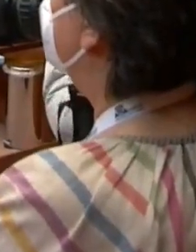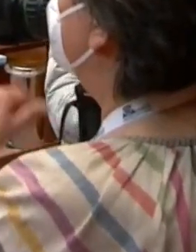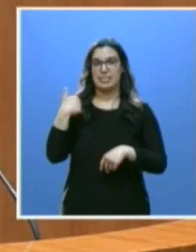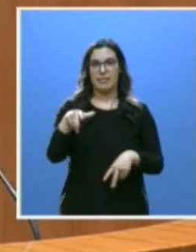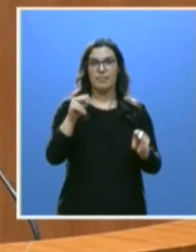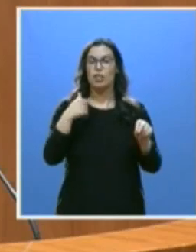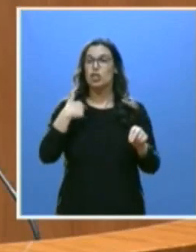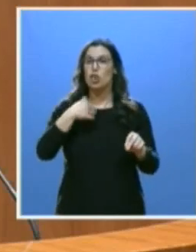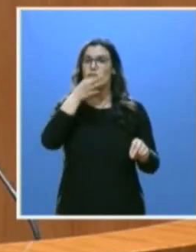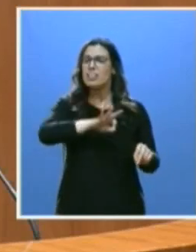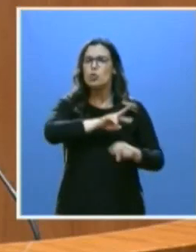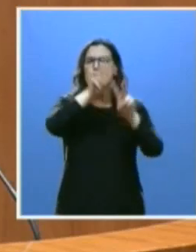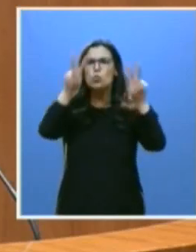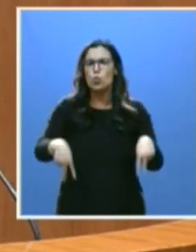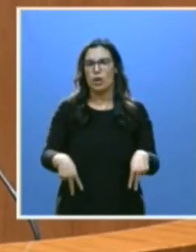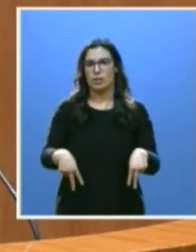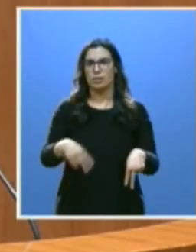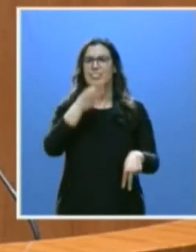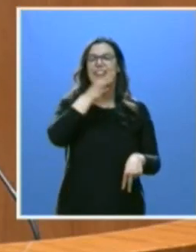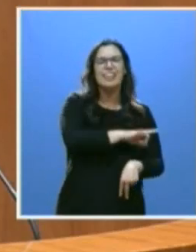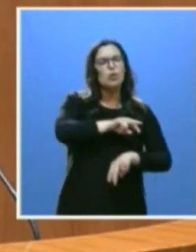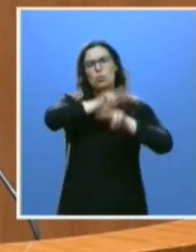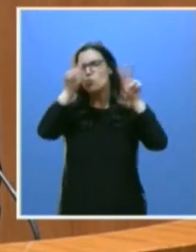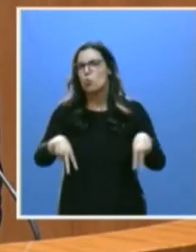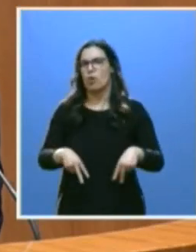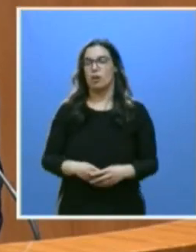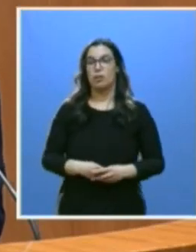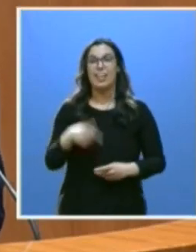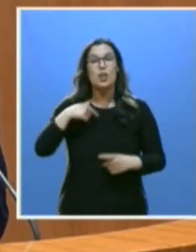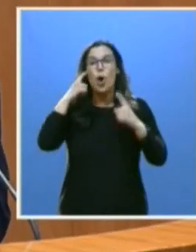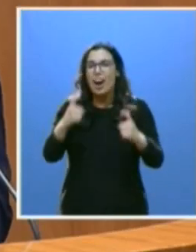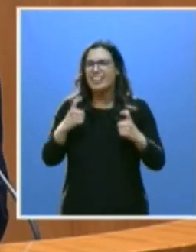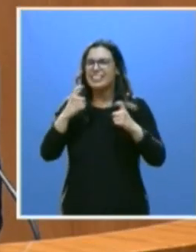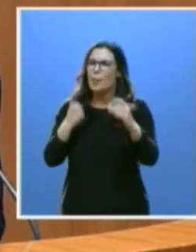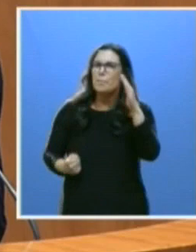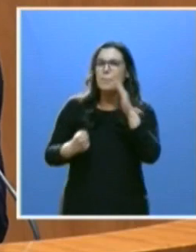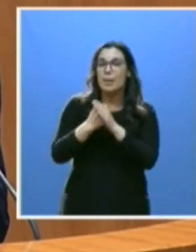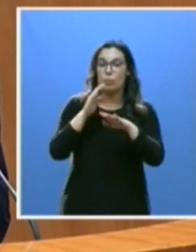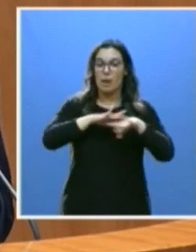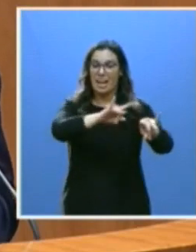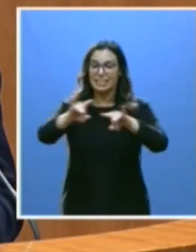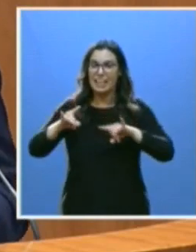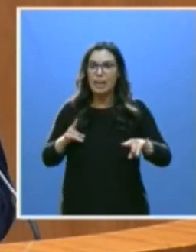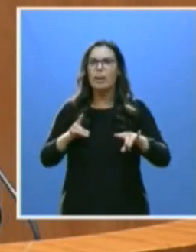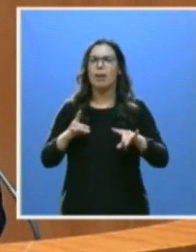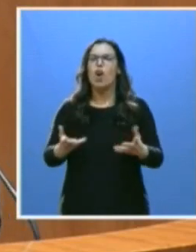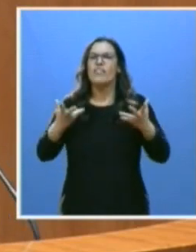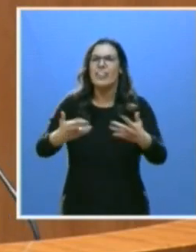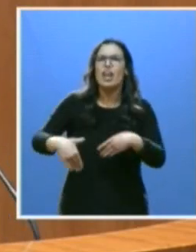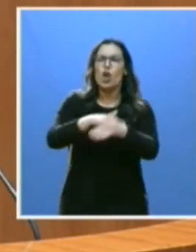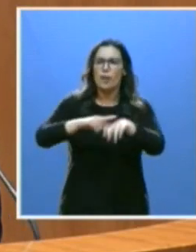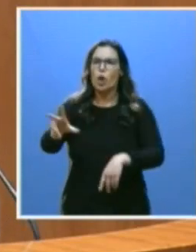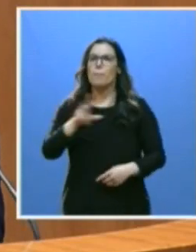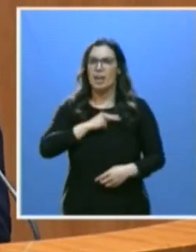rendir. Nunca me voy a rendir y voy a hacer todo lo posible para que esta tierra tenga por fin el gobierno que se merece.